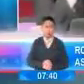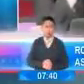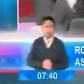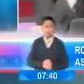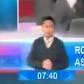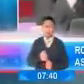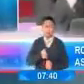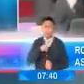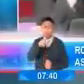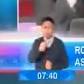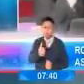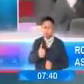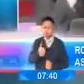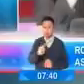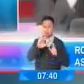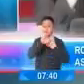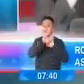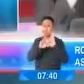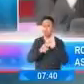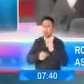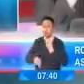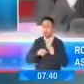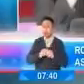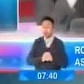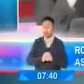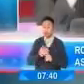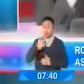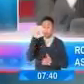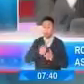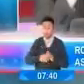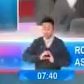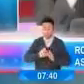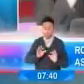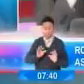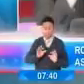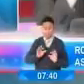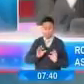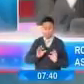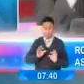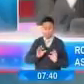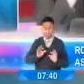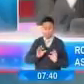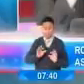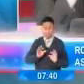su pregunta. El código no habla de despenalizar el aborto. El código